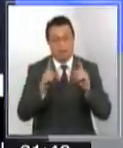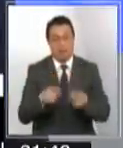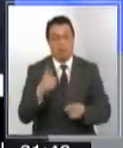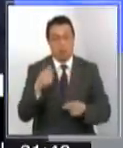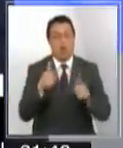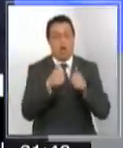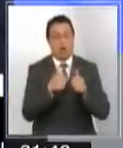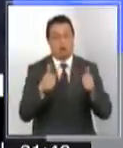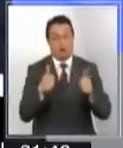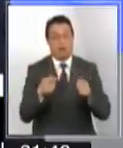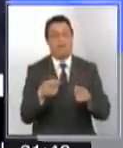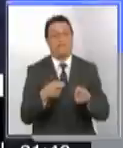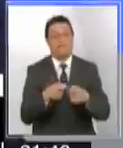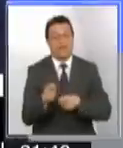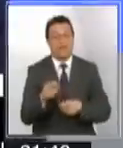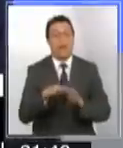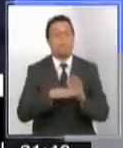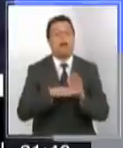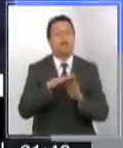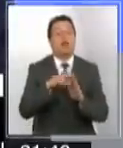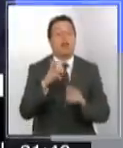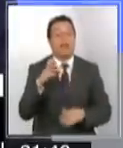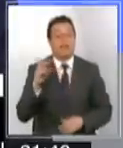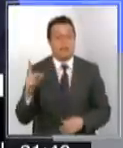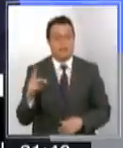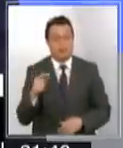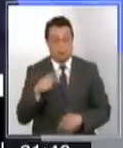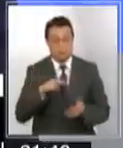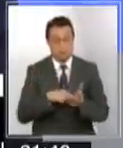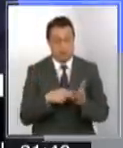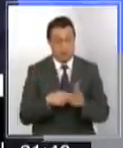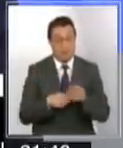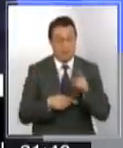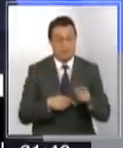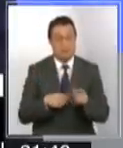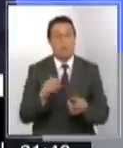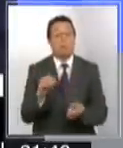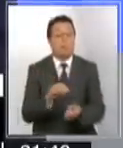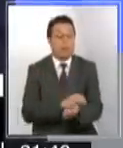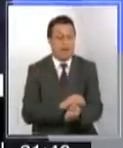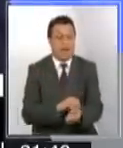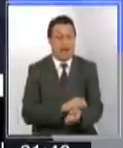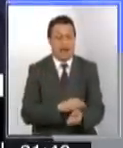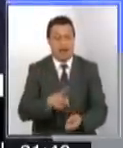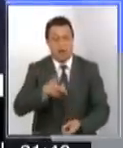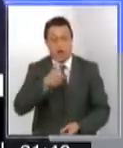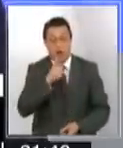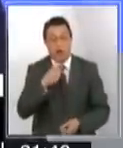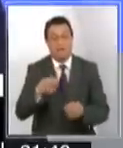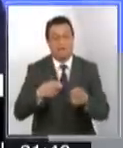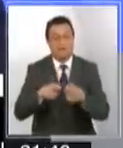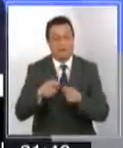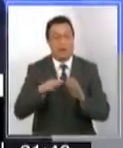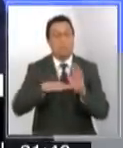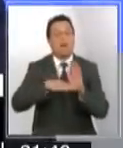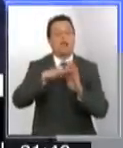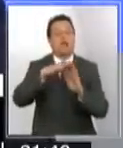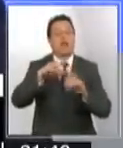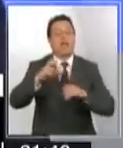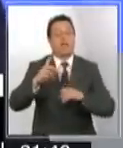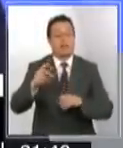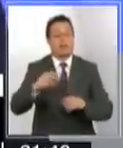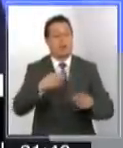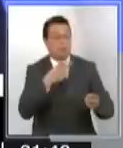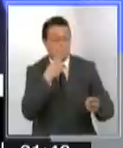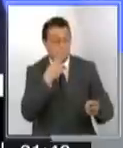que le venda a mayores de edad. El drama de eso es que, por ejemplo, el alcohol es de venta a mayores de edad. El cigarrillo es de